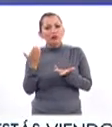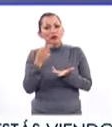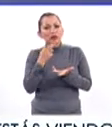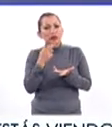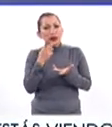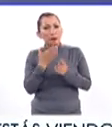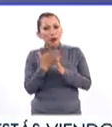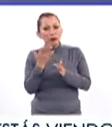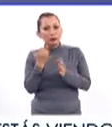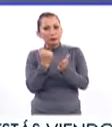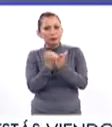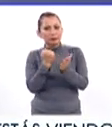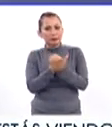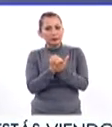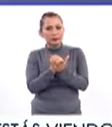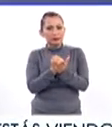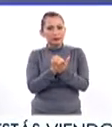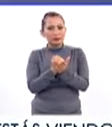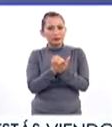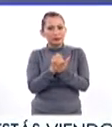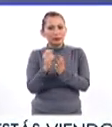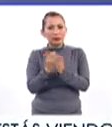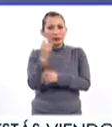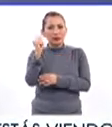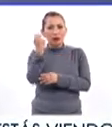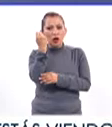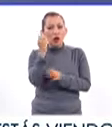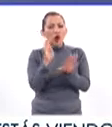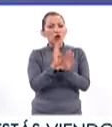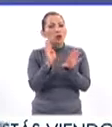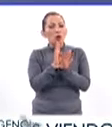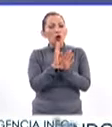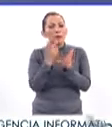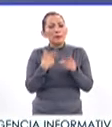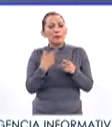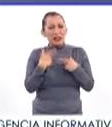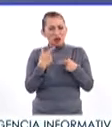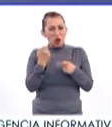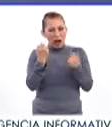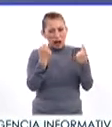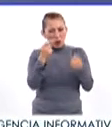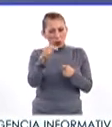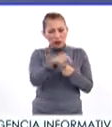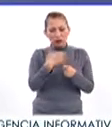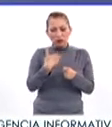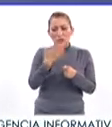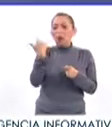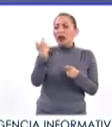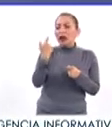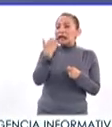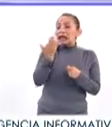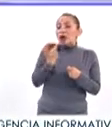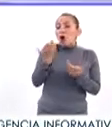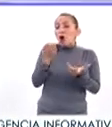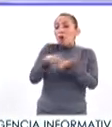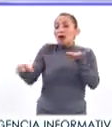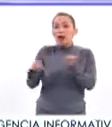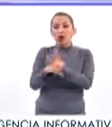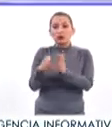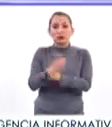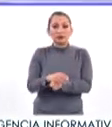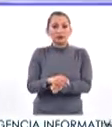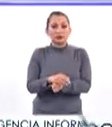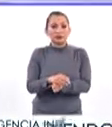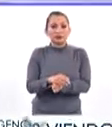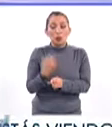veces de forma muy forzada, las nuevas tecnologías, o cómo las personas de repente, sin saber por qué, quieren comprar algo